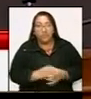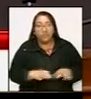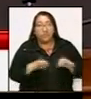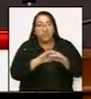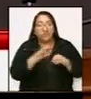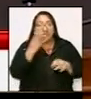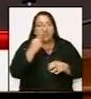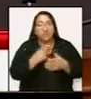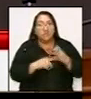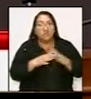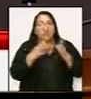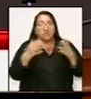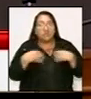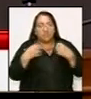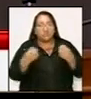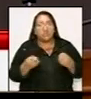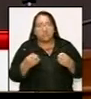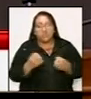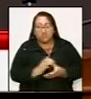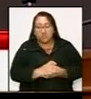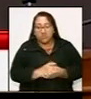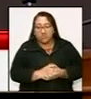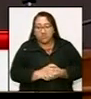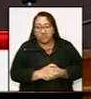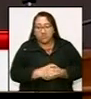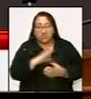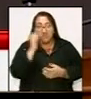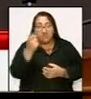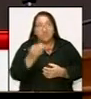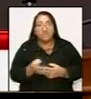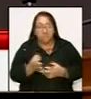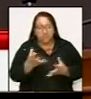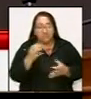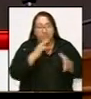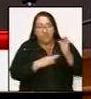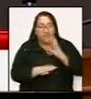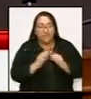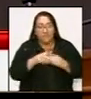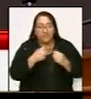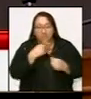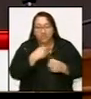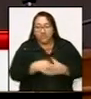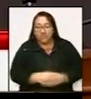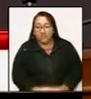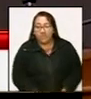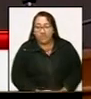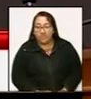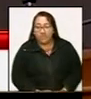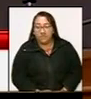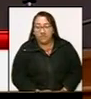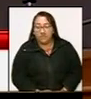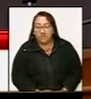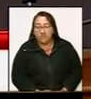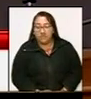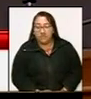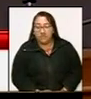experiencia y sería una gran oportunidad para creer que realmente se preocupan por las mujeres. De lo